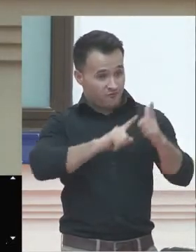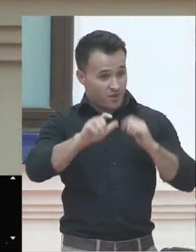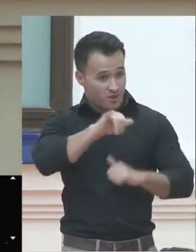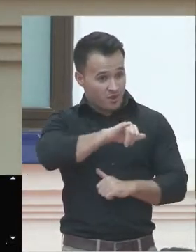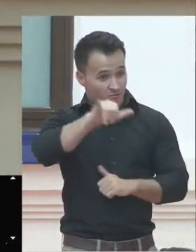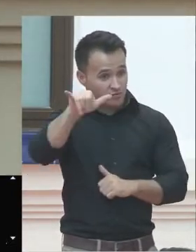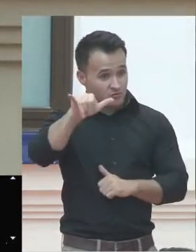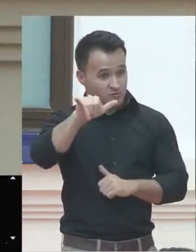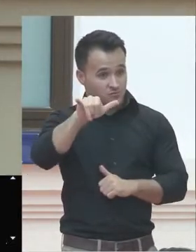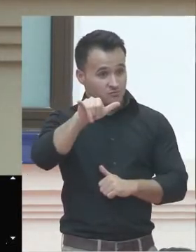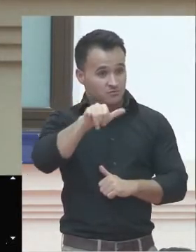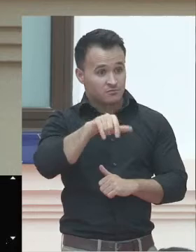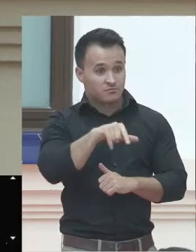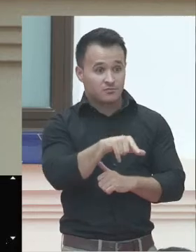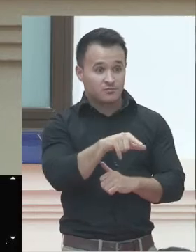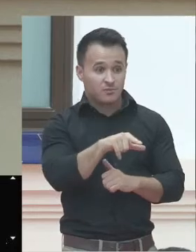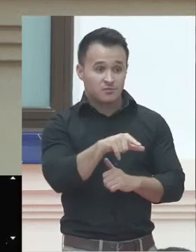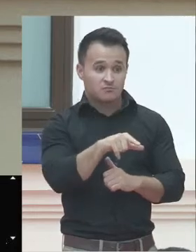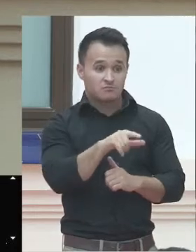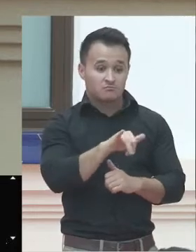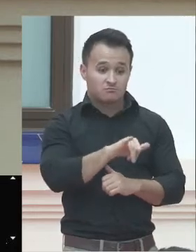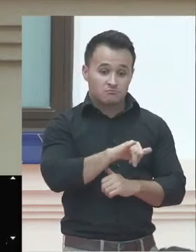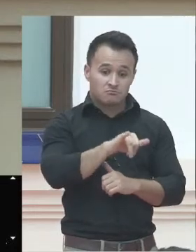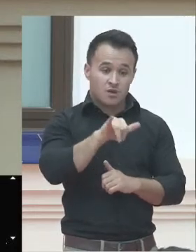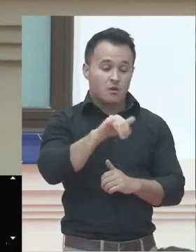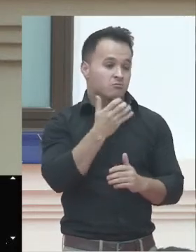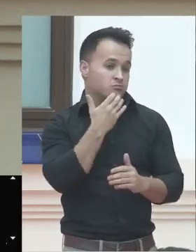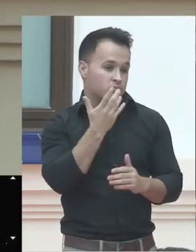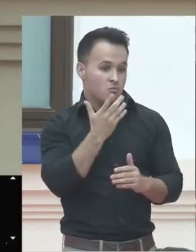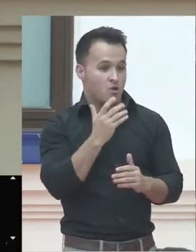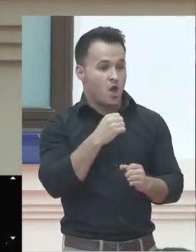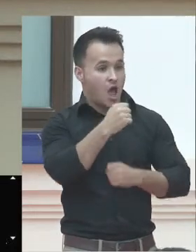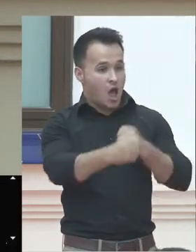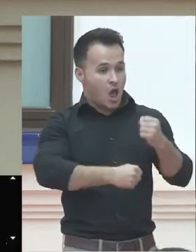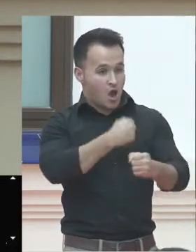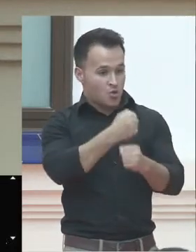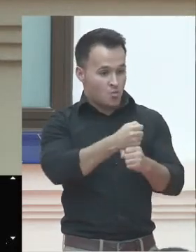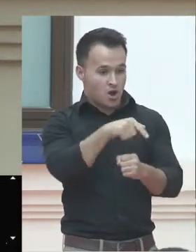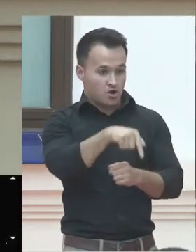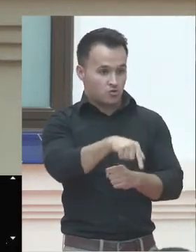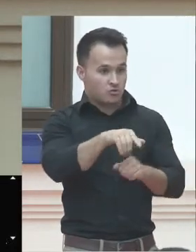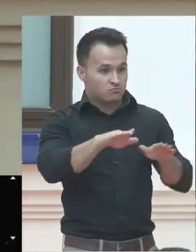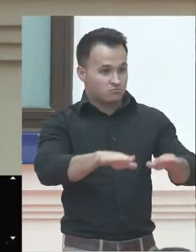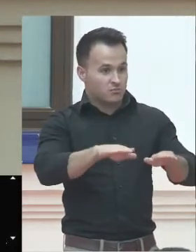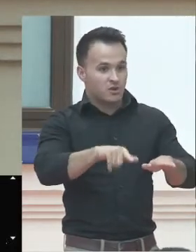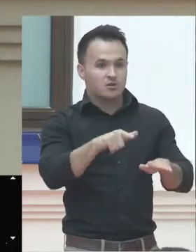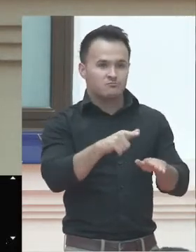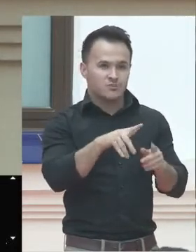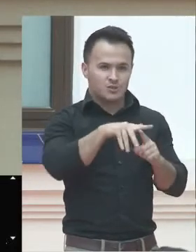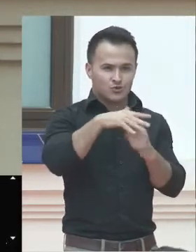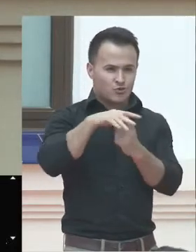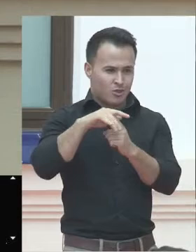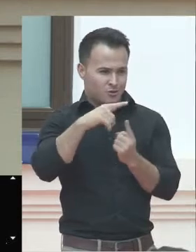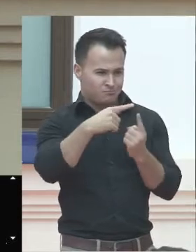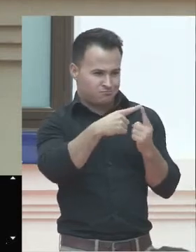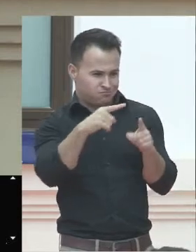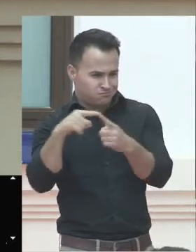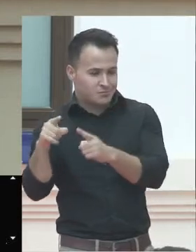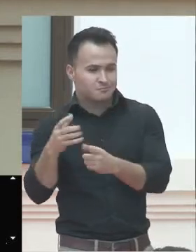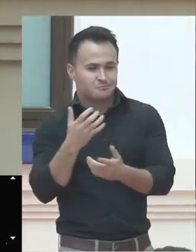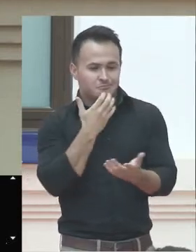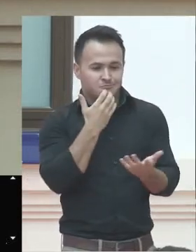se encuentran en su jornada en el aeropuerto con todo tipo de situaciones. Ahí podemos encontrar